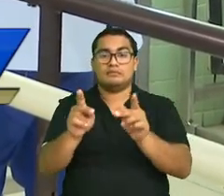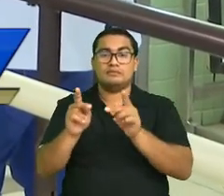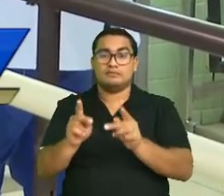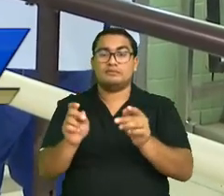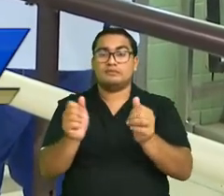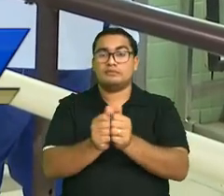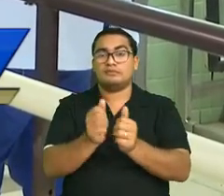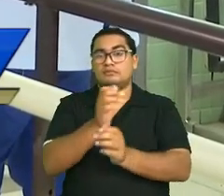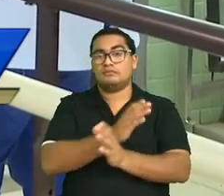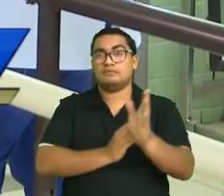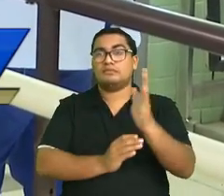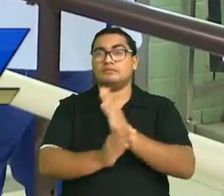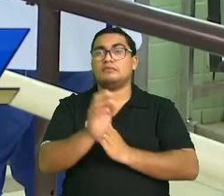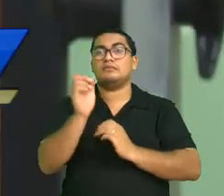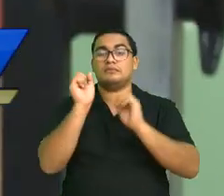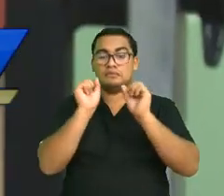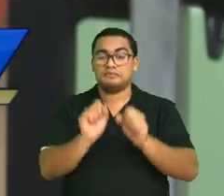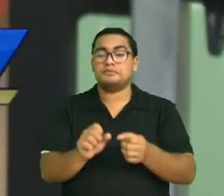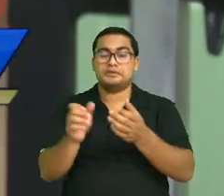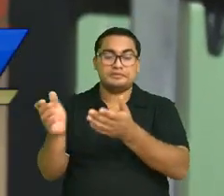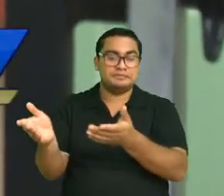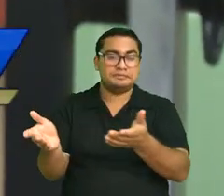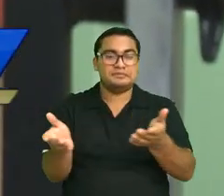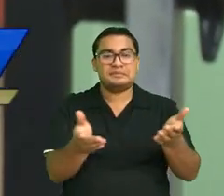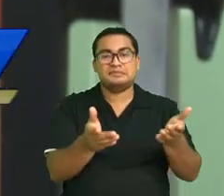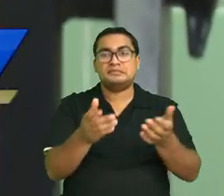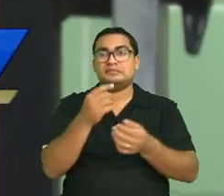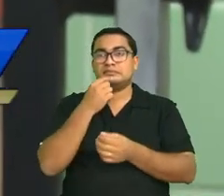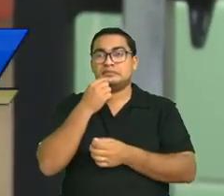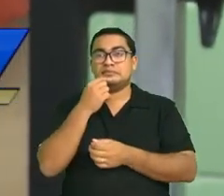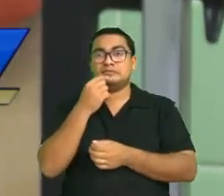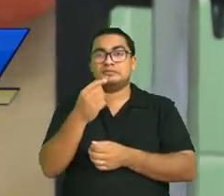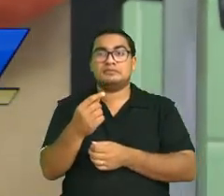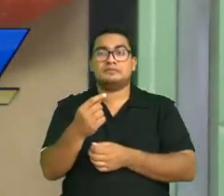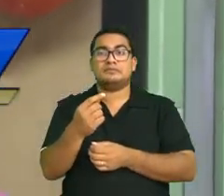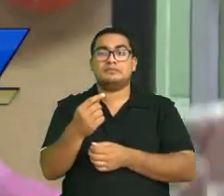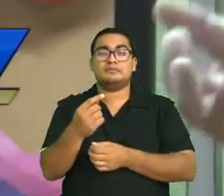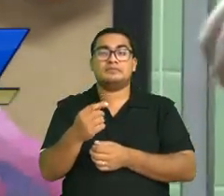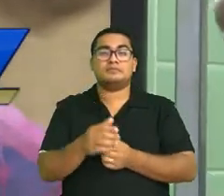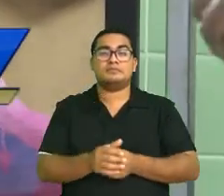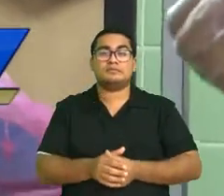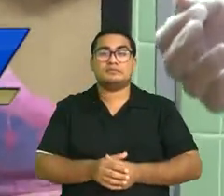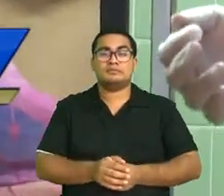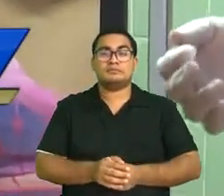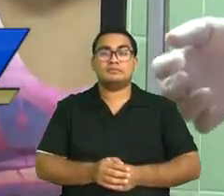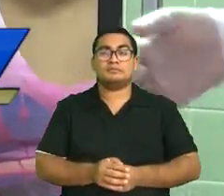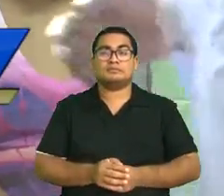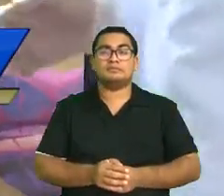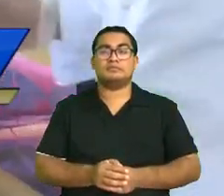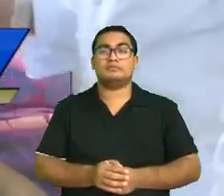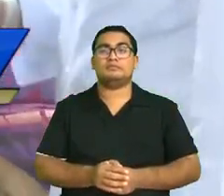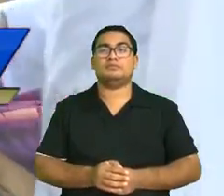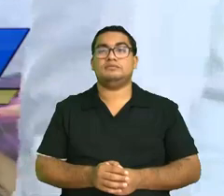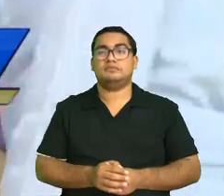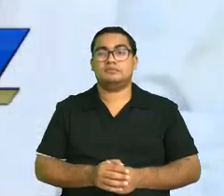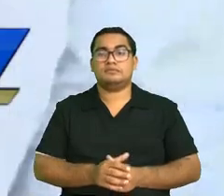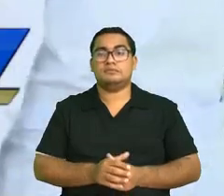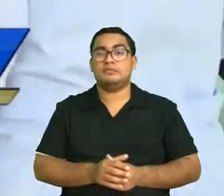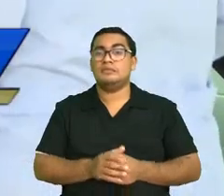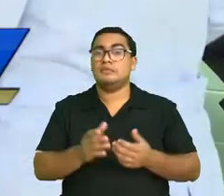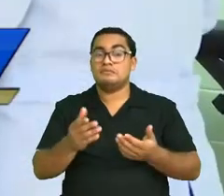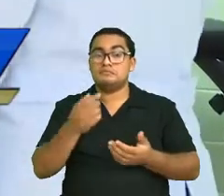a tener acceso, que tienen acceso, ¿verdad?, las personas más vulnerables también, que van a acudir, pues, a